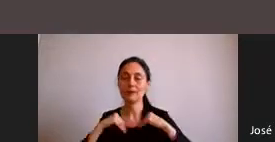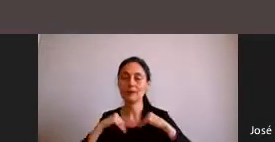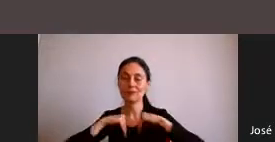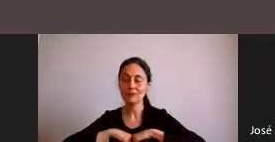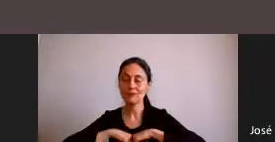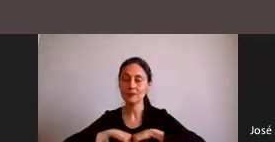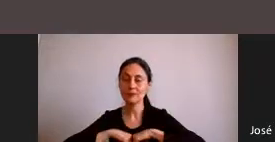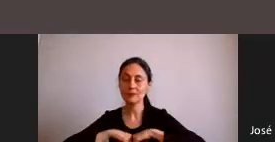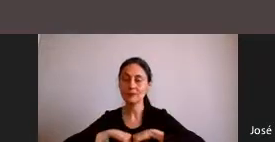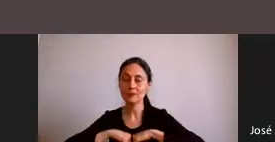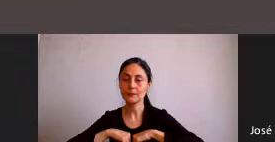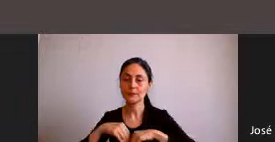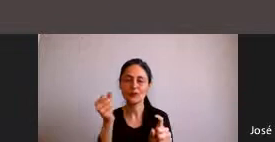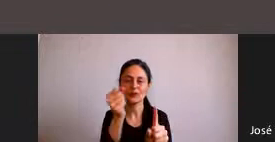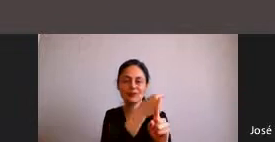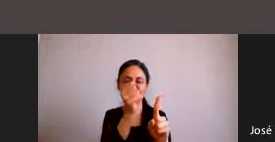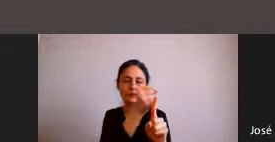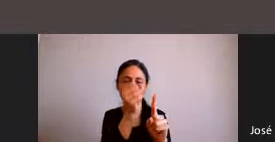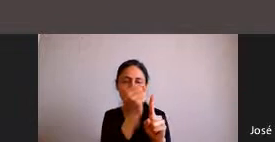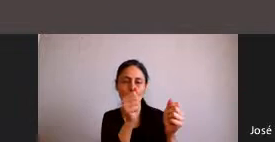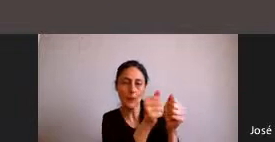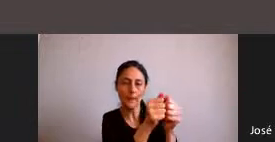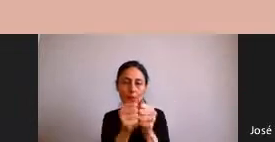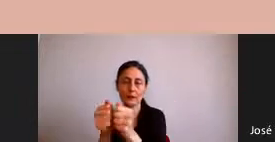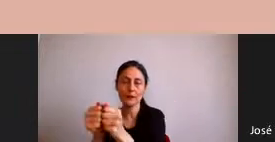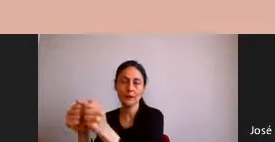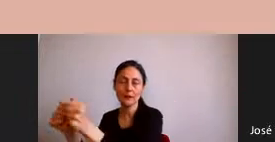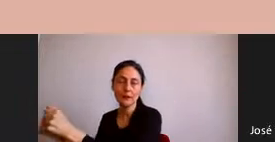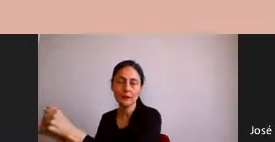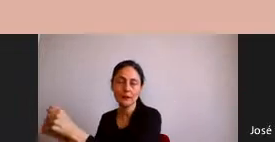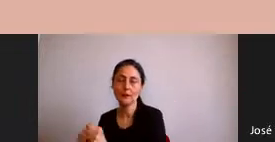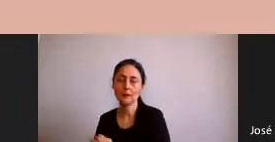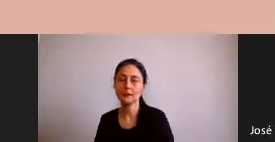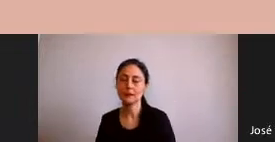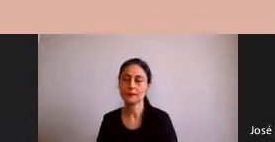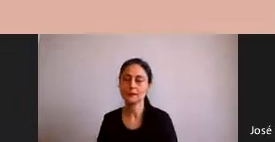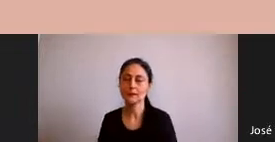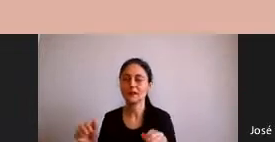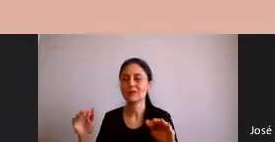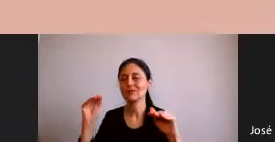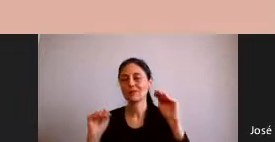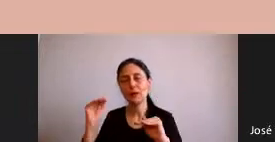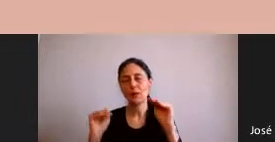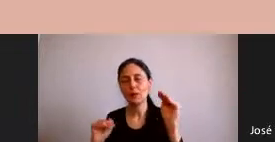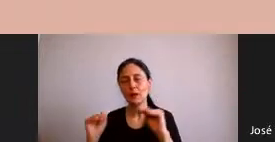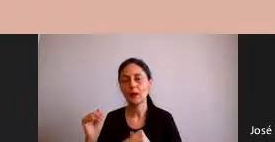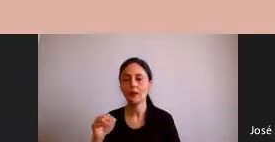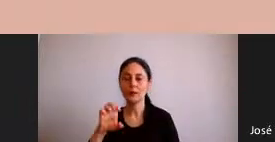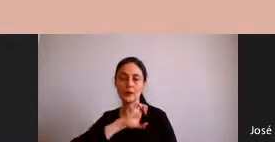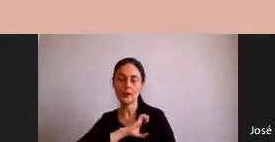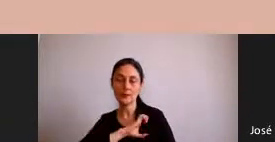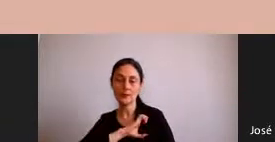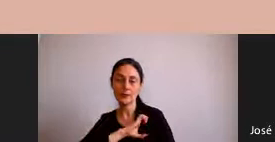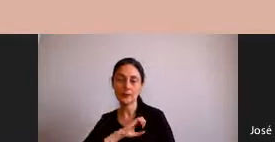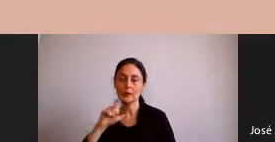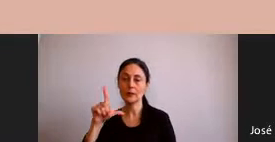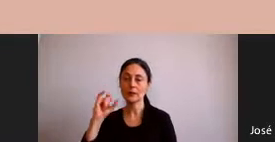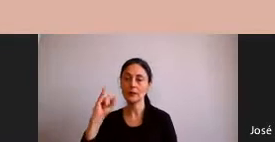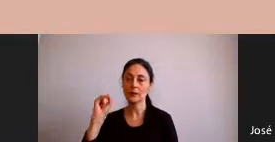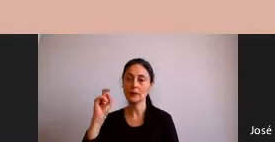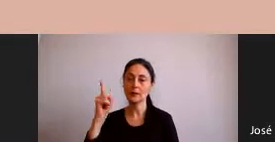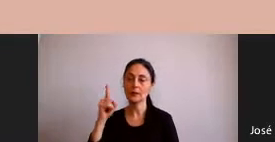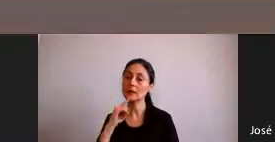para concentrarse. Si nos comparamos, por ejemplo, con otras sociedades como Dinamarca, España, Lituania, Irán, etcétera, Chile está